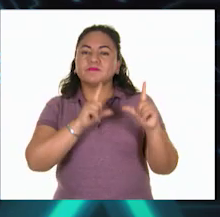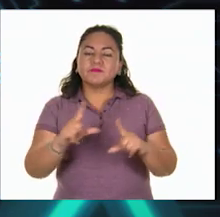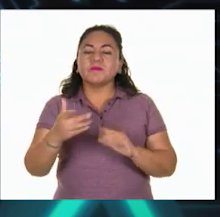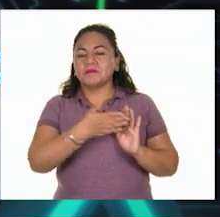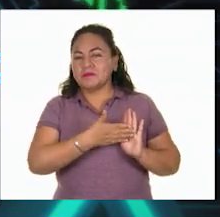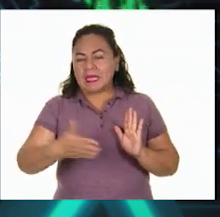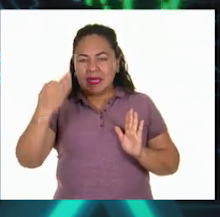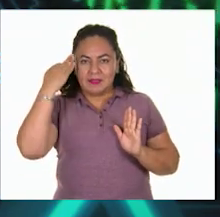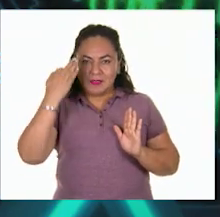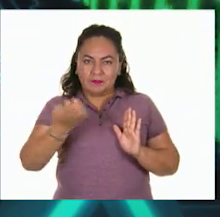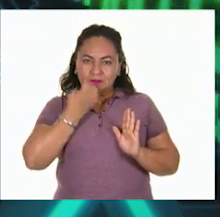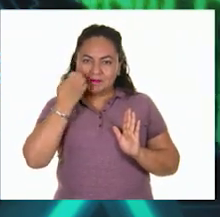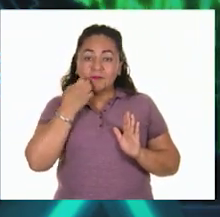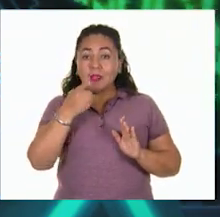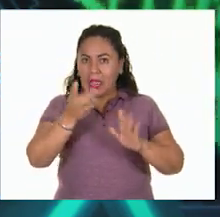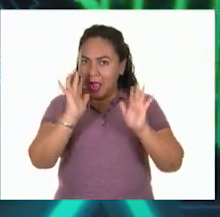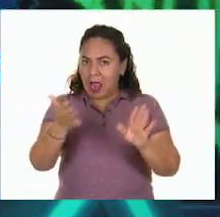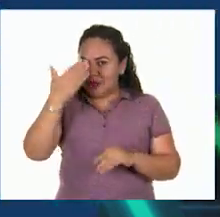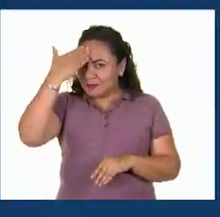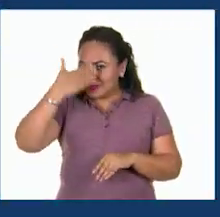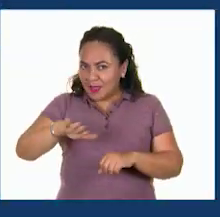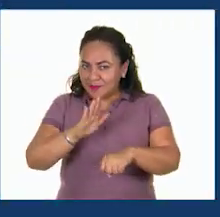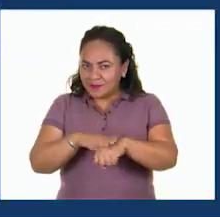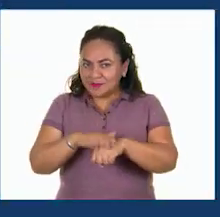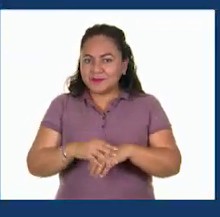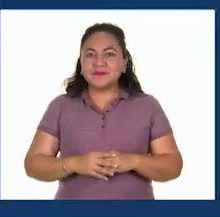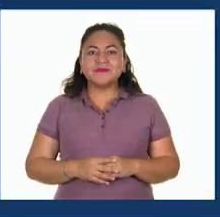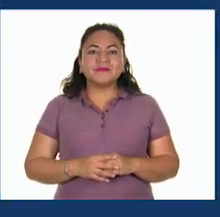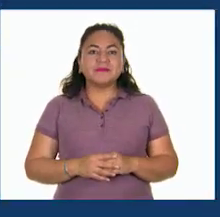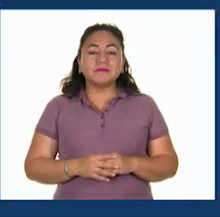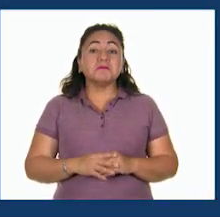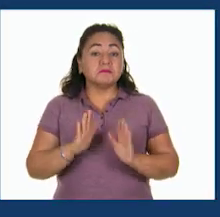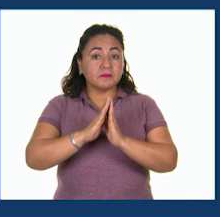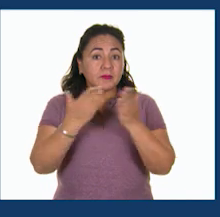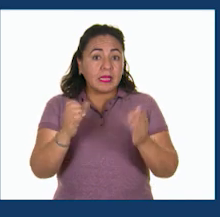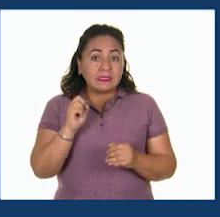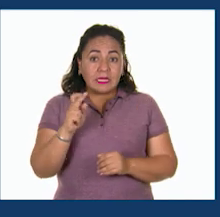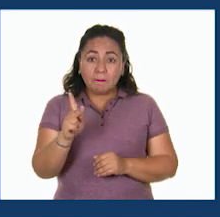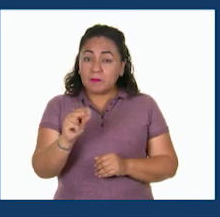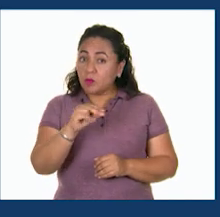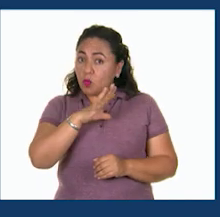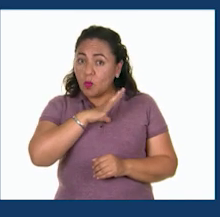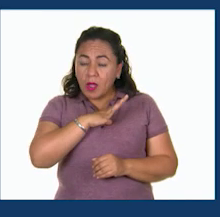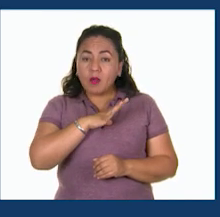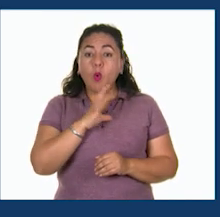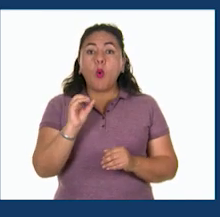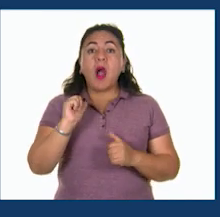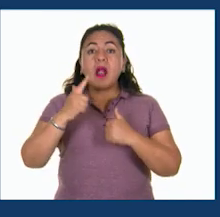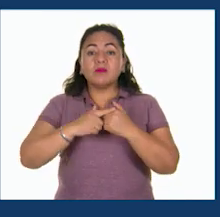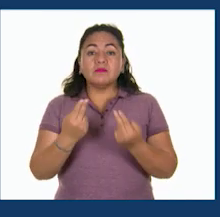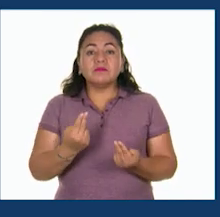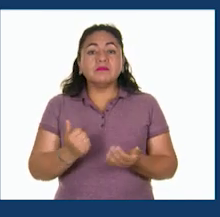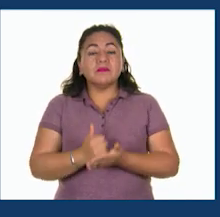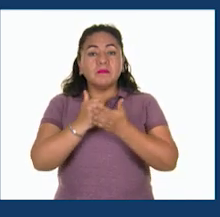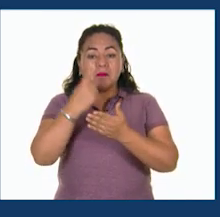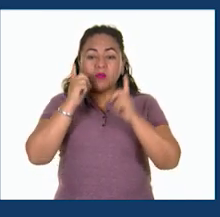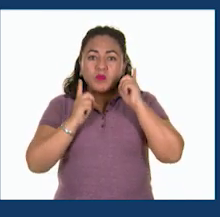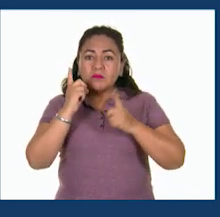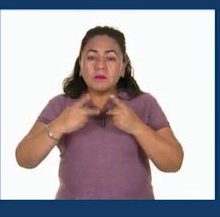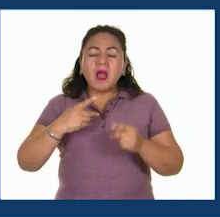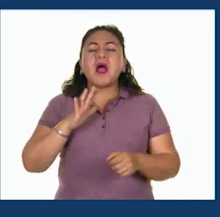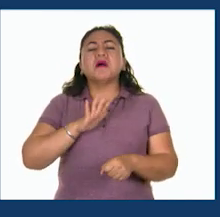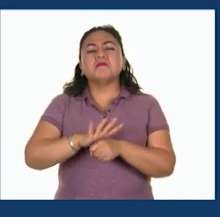escolar. ¡Ya lo sabes! Si no tienes el libro de texto o necesitas ayuda para responder las